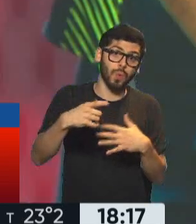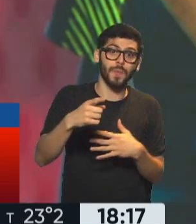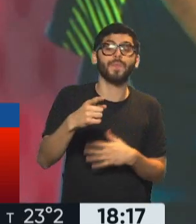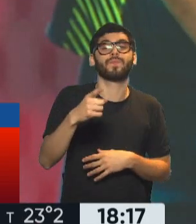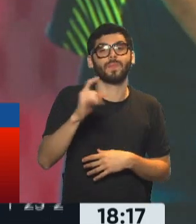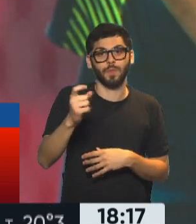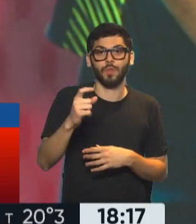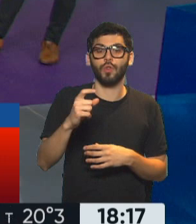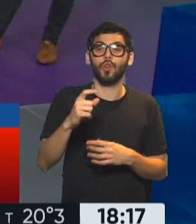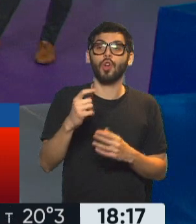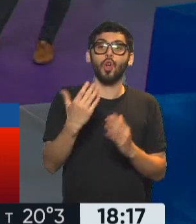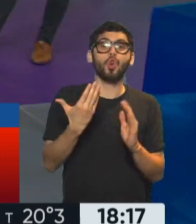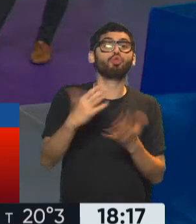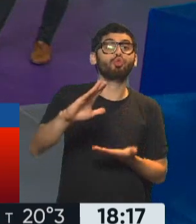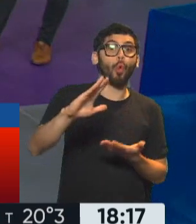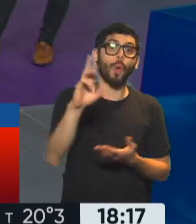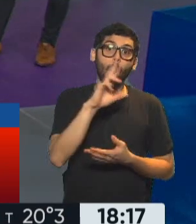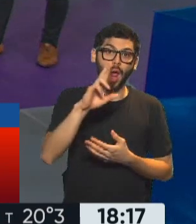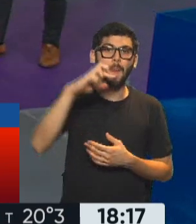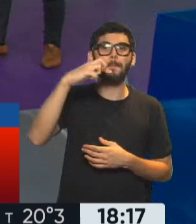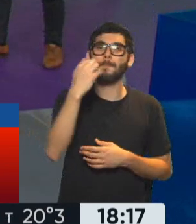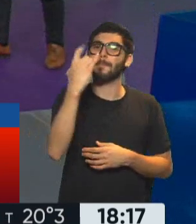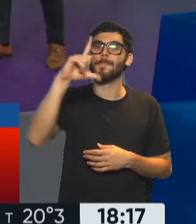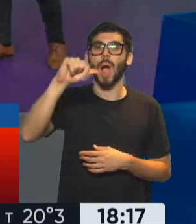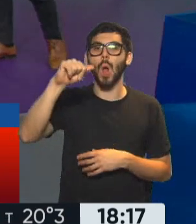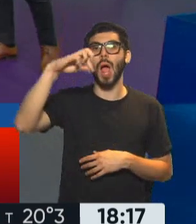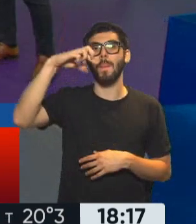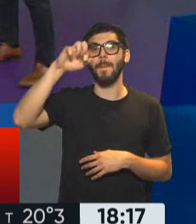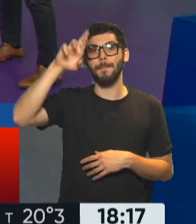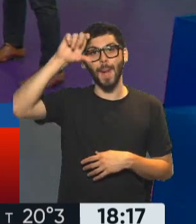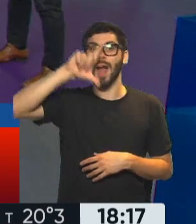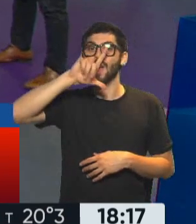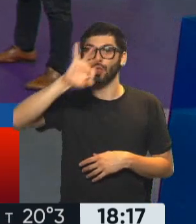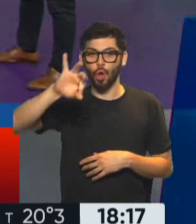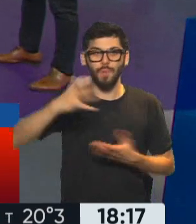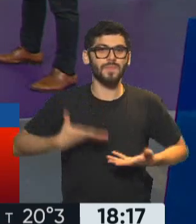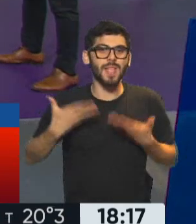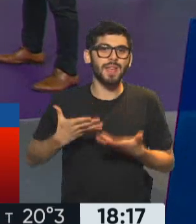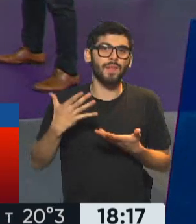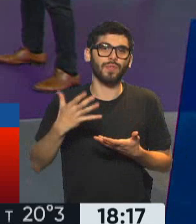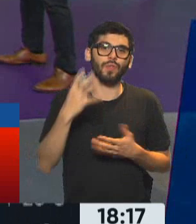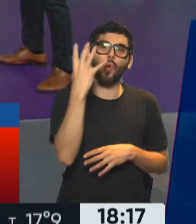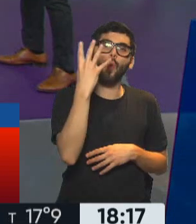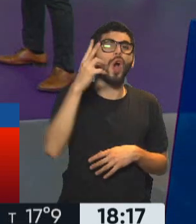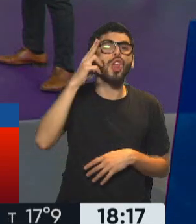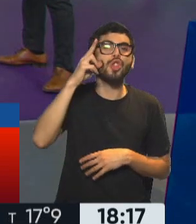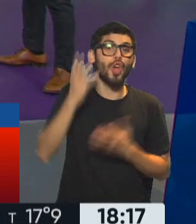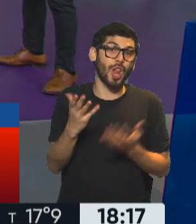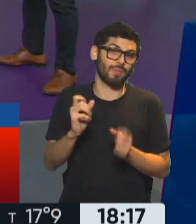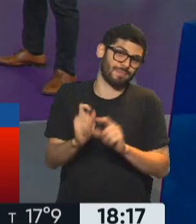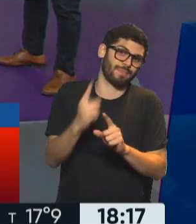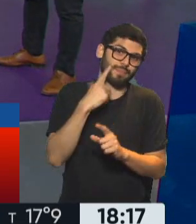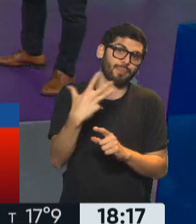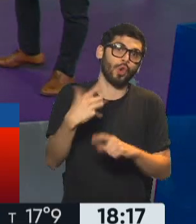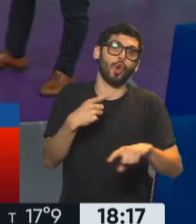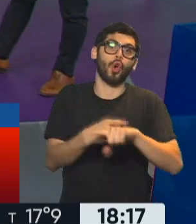sudo femenino paula pareto las primeras eliminatorias en 48 kilos que su especialidad con el combate frente a